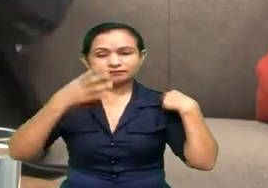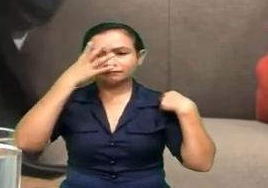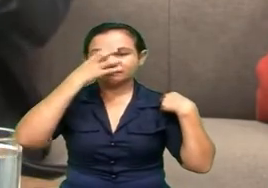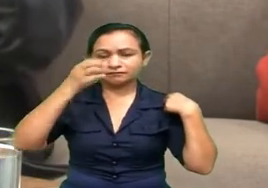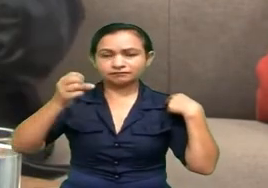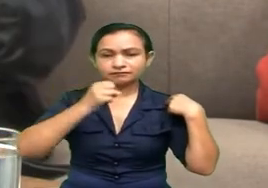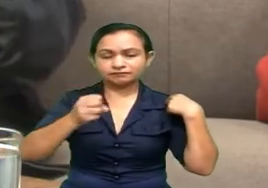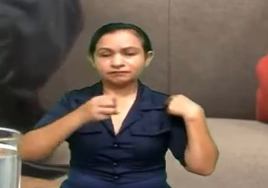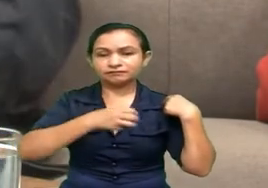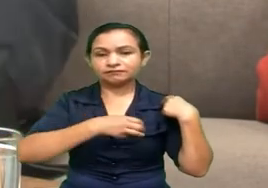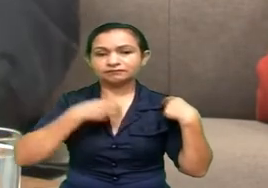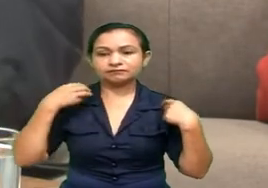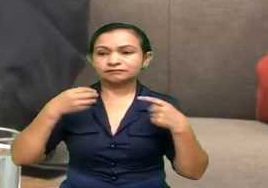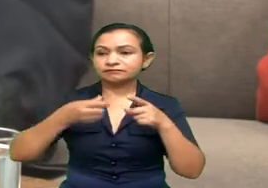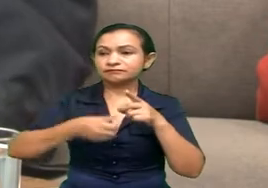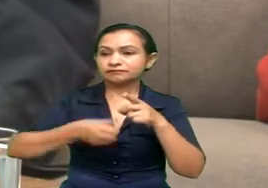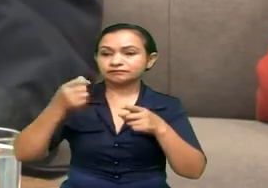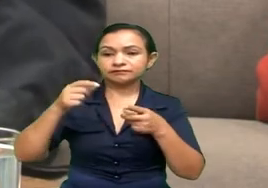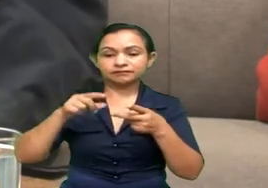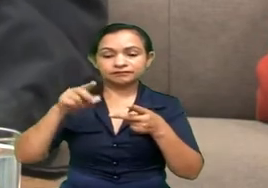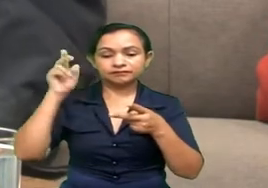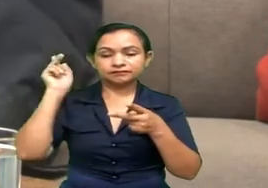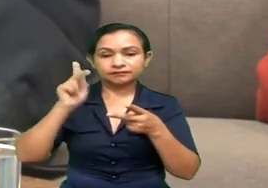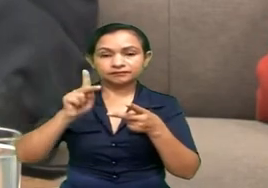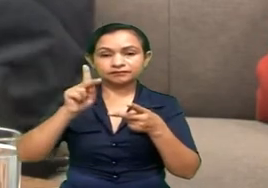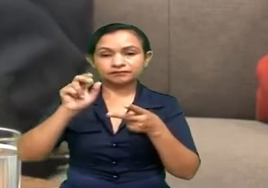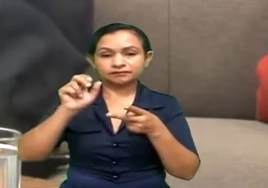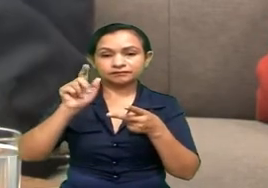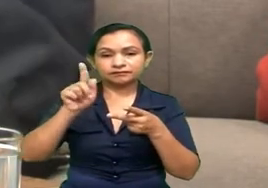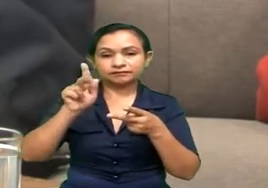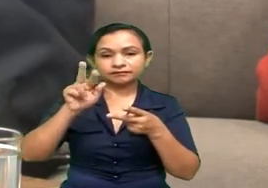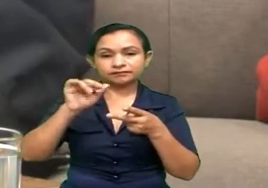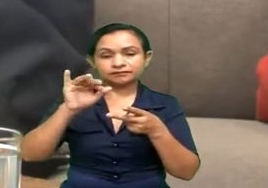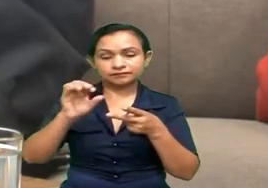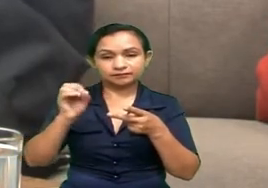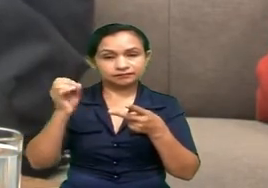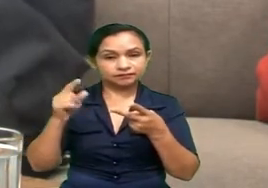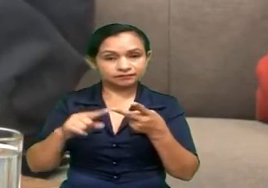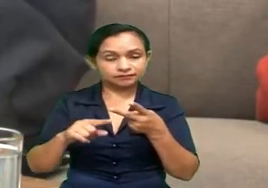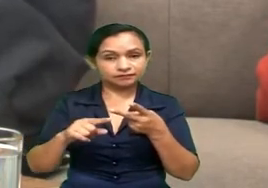Rivas. Entonces lo destituye. Entonces Patricio Rivas se va